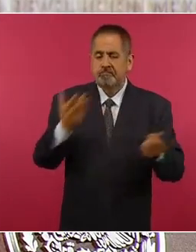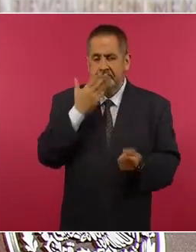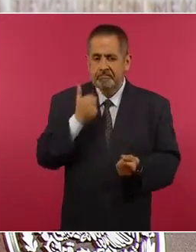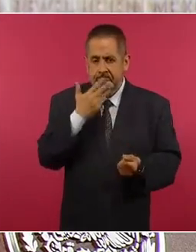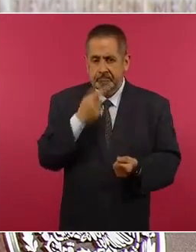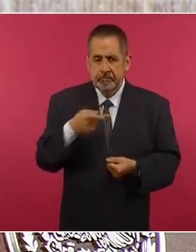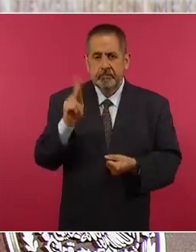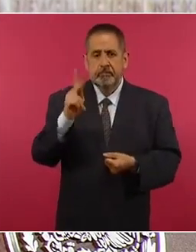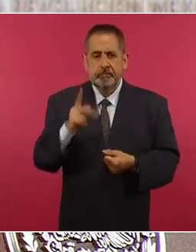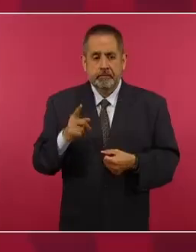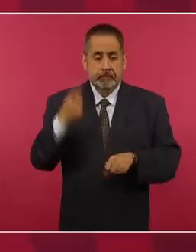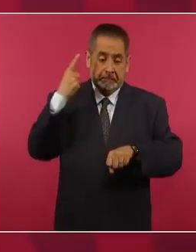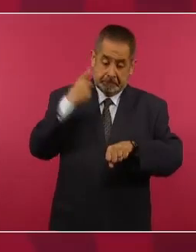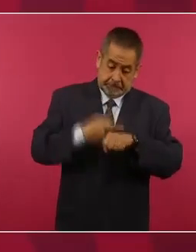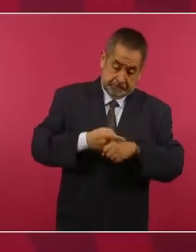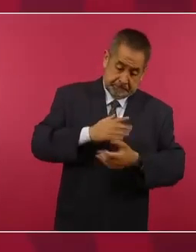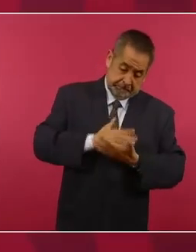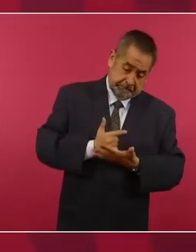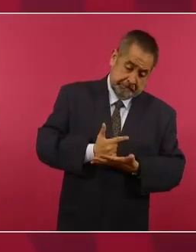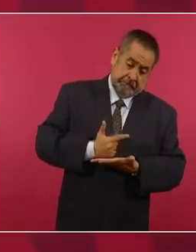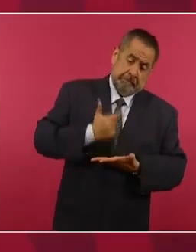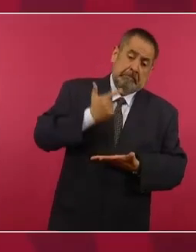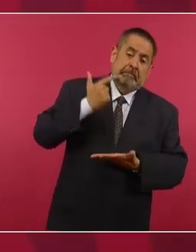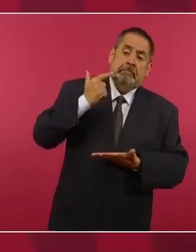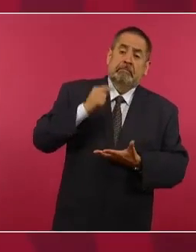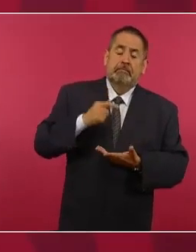pero ya no tiene el efecto de pandemia